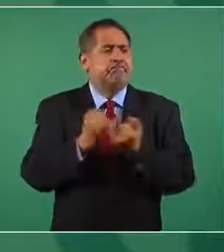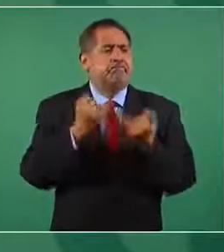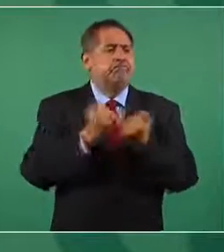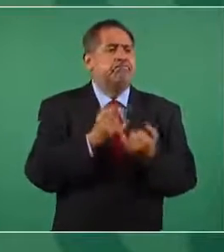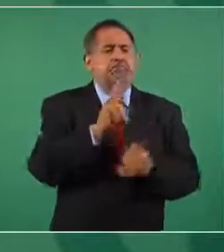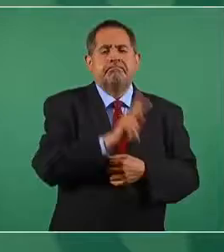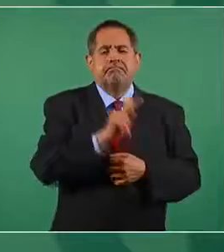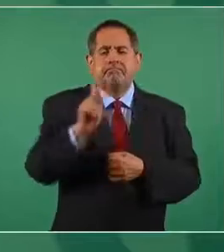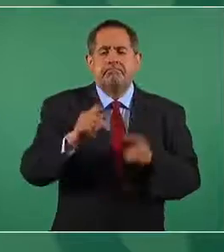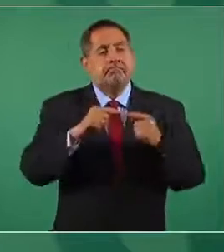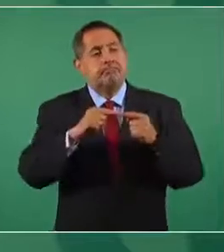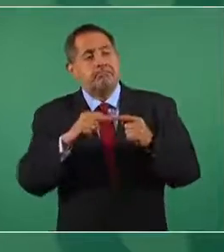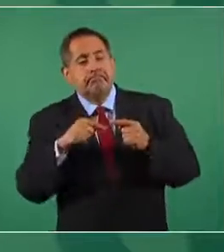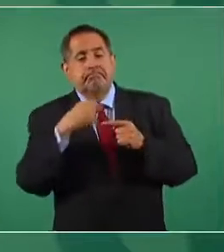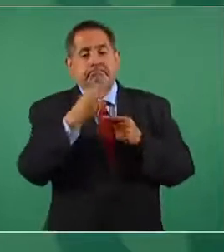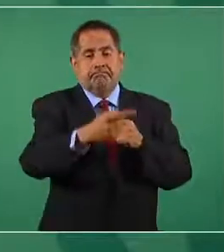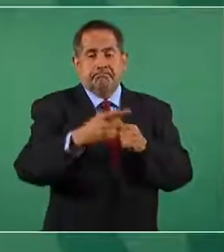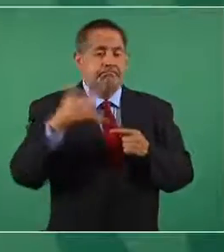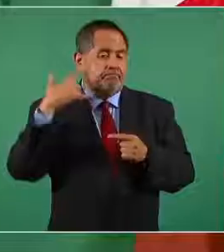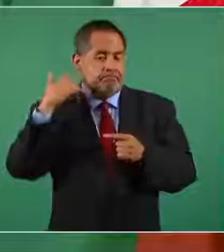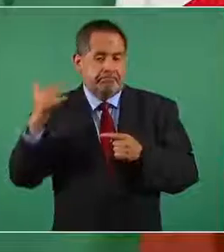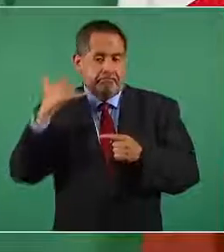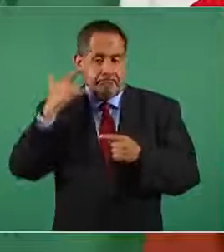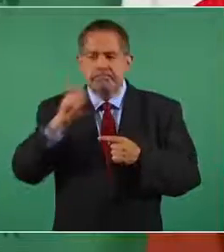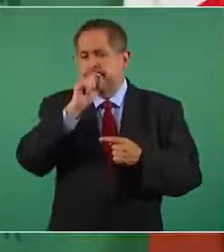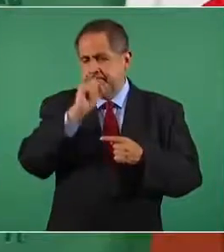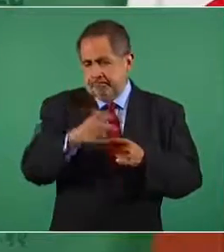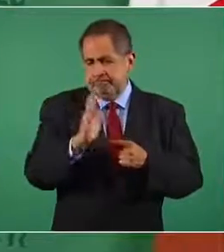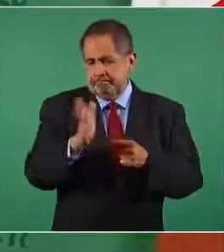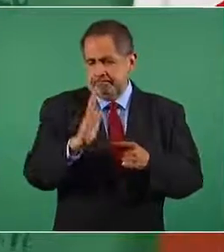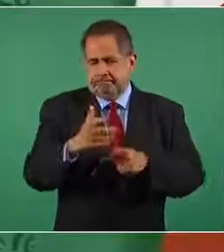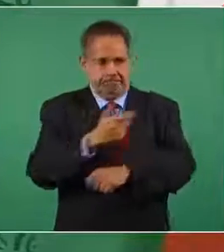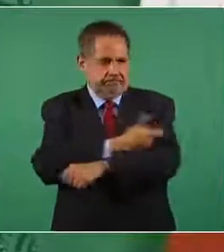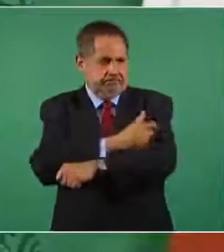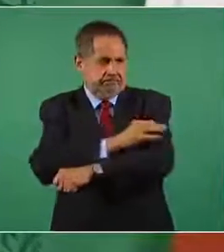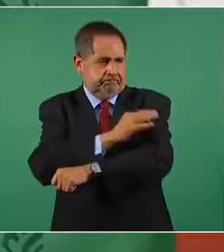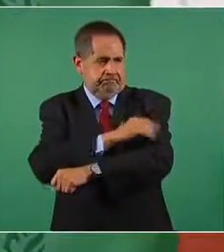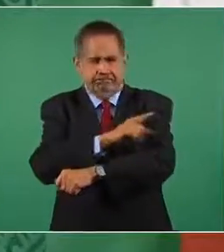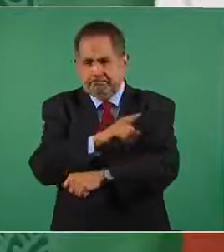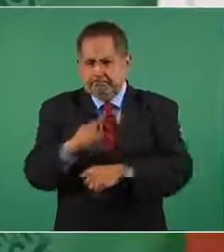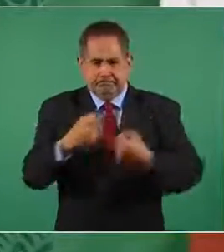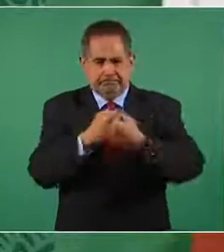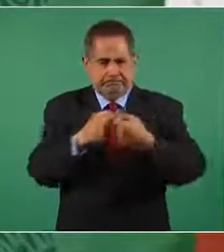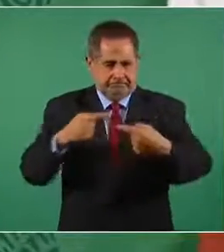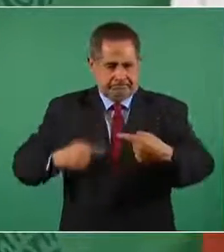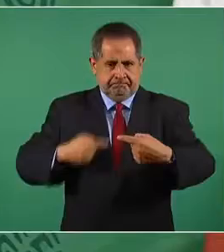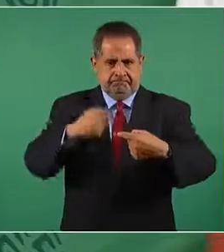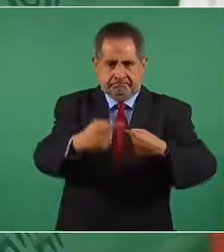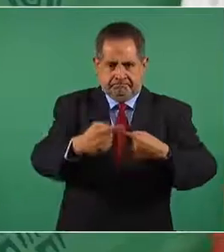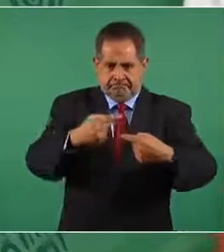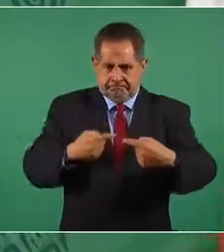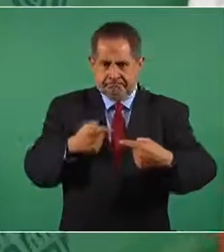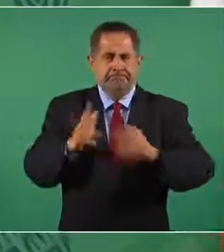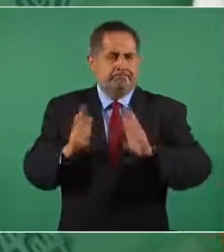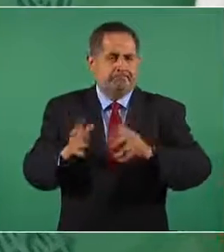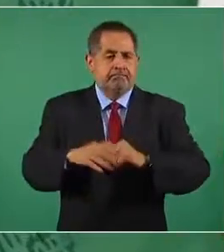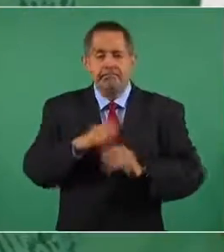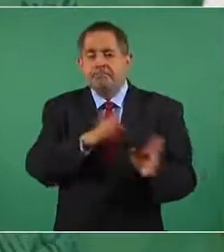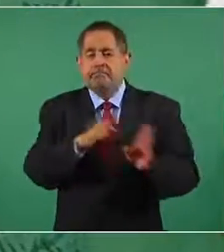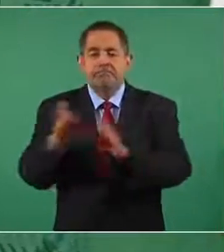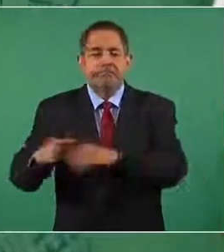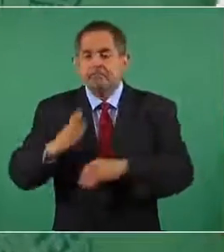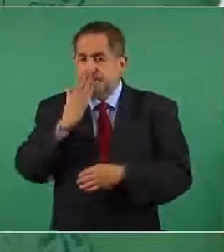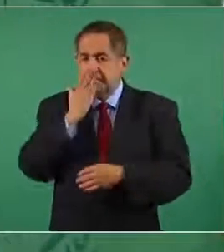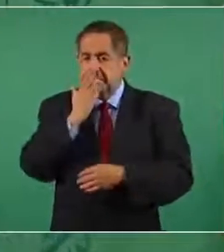vacunados del otro lado de la frontera, en California. Y también en municipios de Sonora,